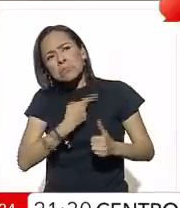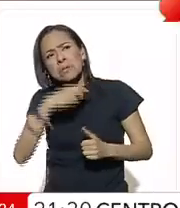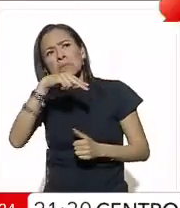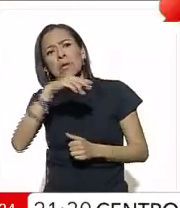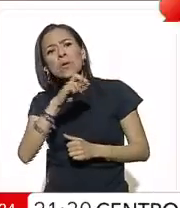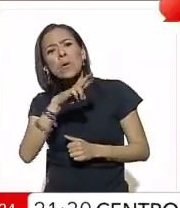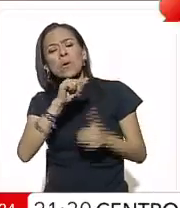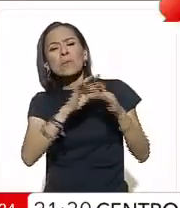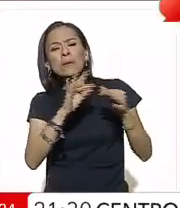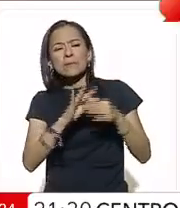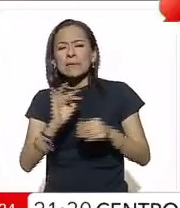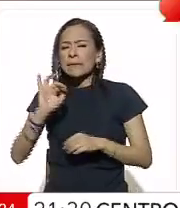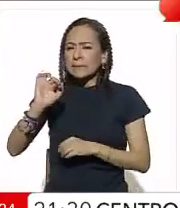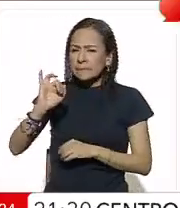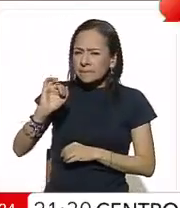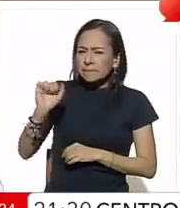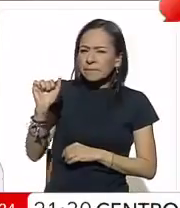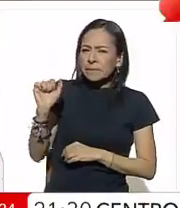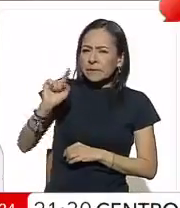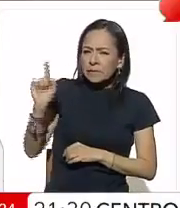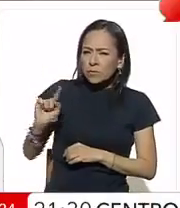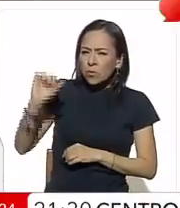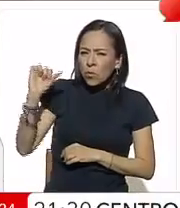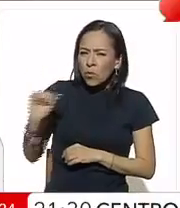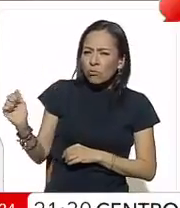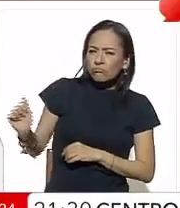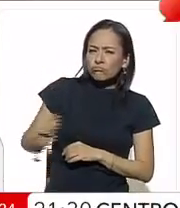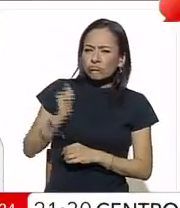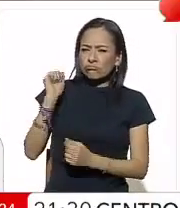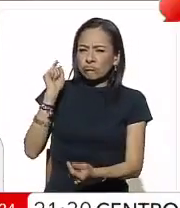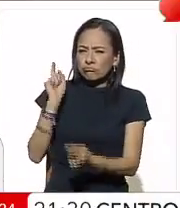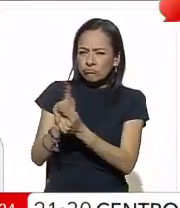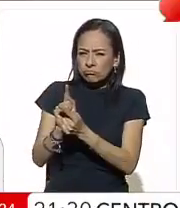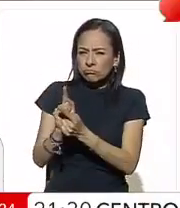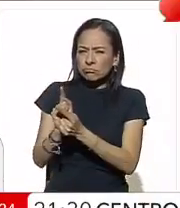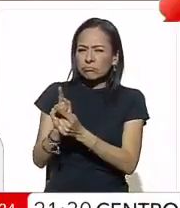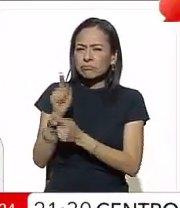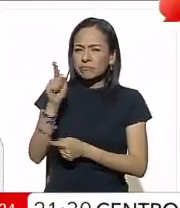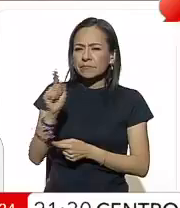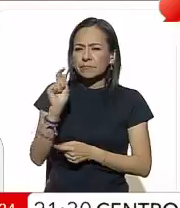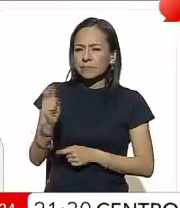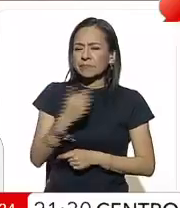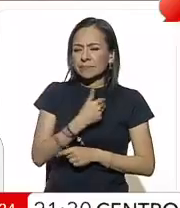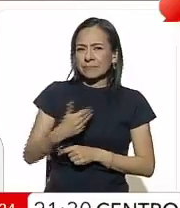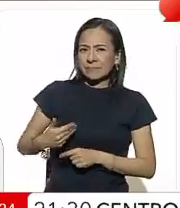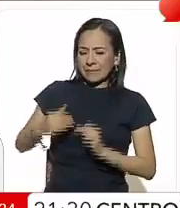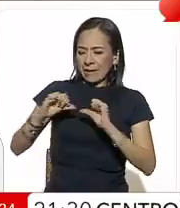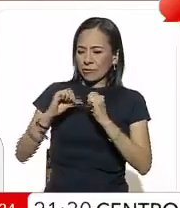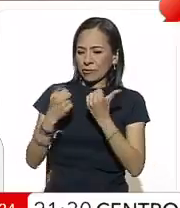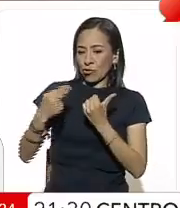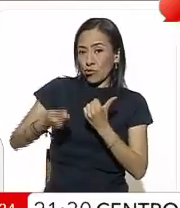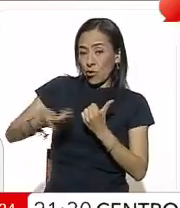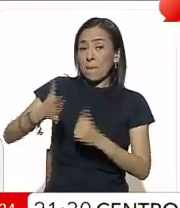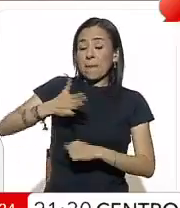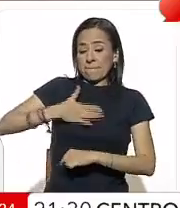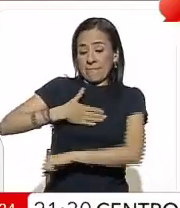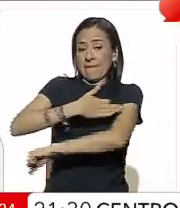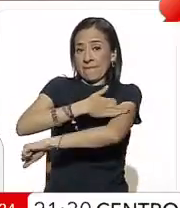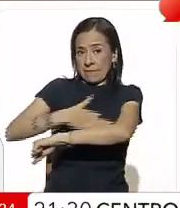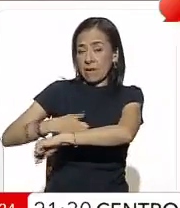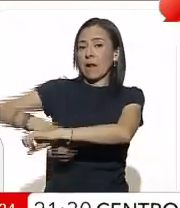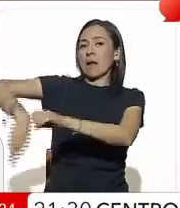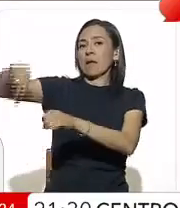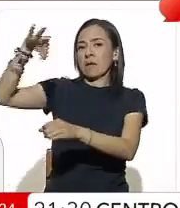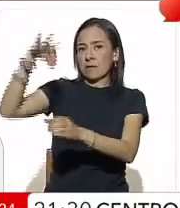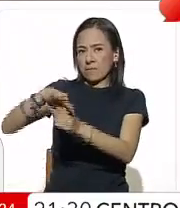Sí, Azul, como ya lo comentábamos, hoy platicamos con el presidente de la asociación Mi Familia Vota, y esto fue lo que nos platicó de